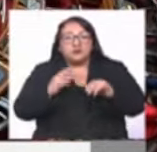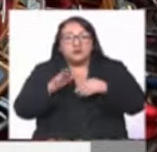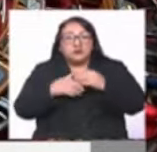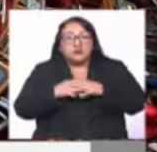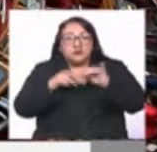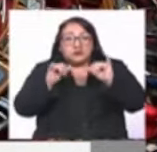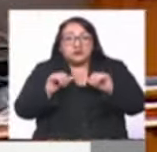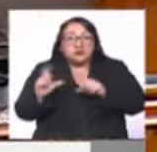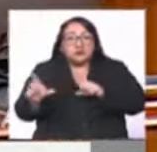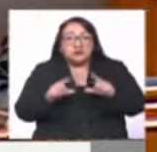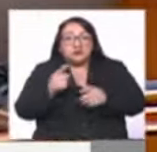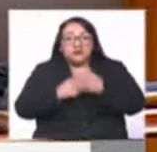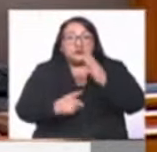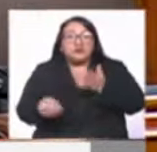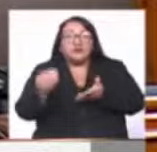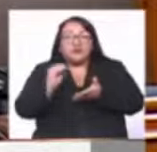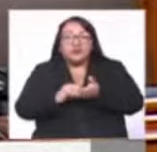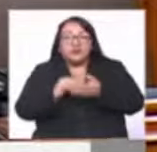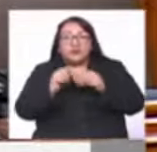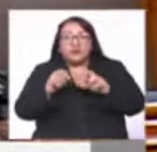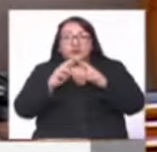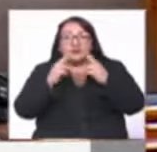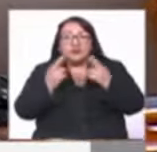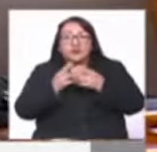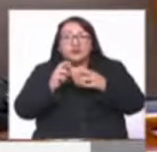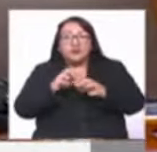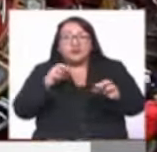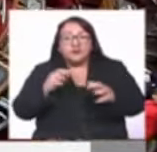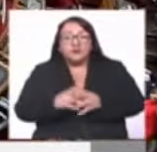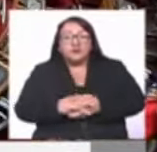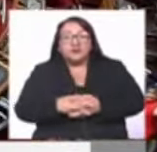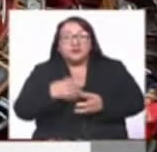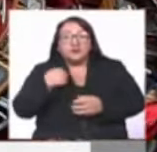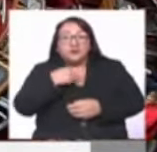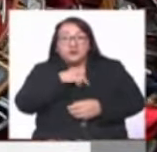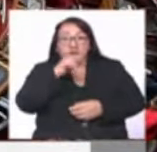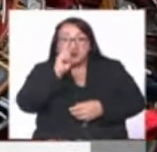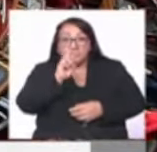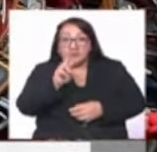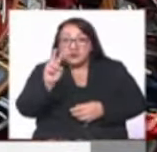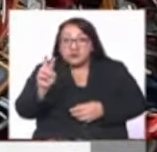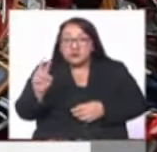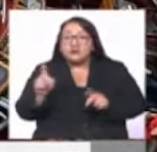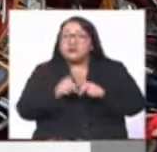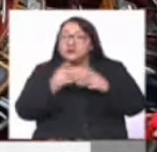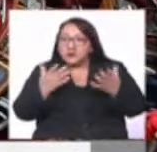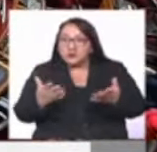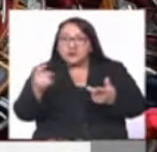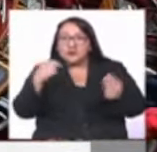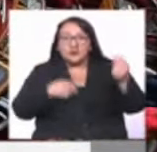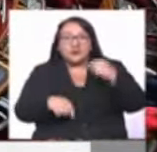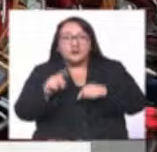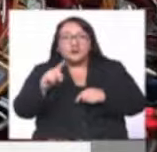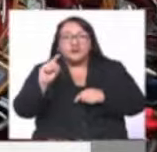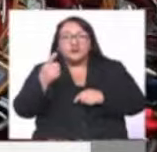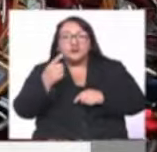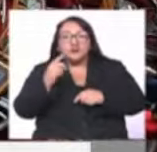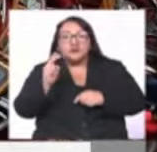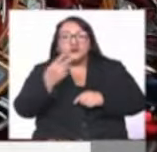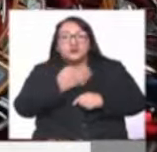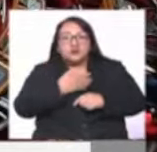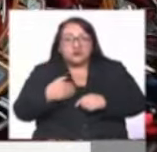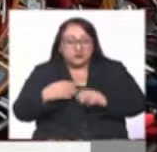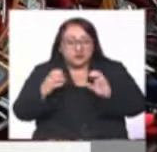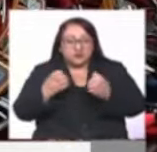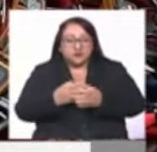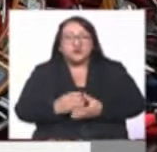es para la reanudación de esta sesión plenaria estábamos observando también la presencia del primer vicepresidente